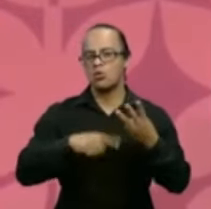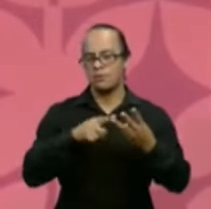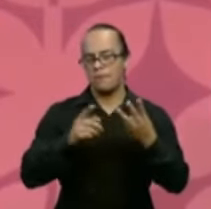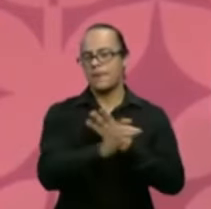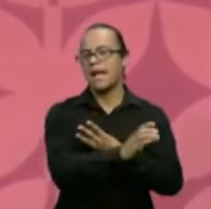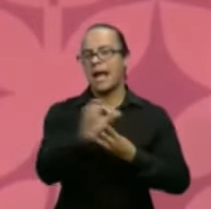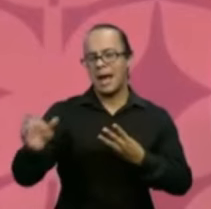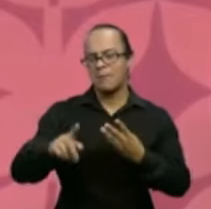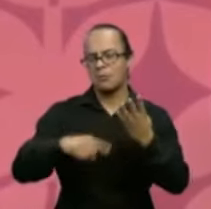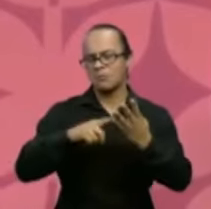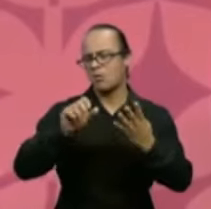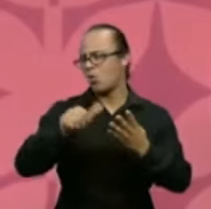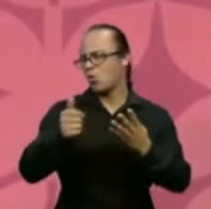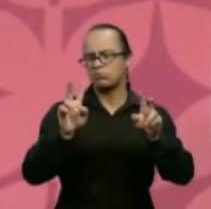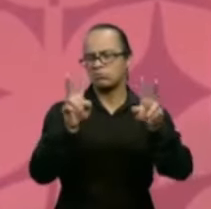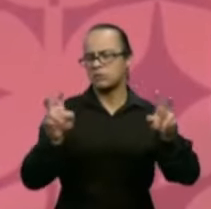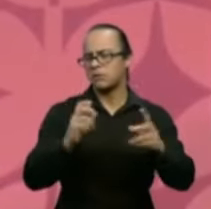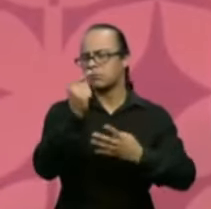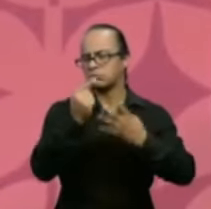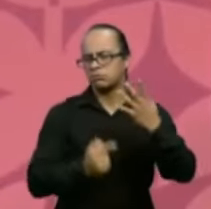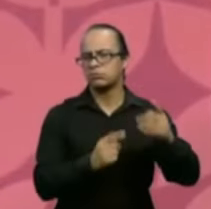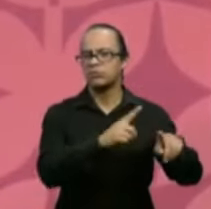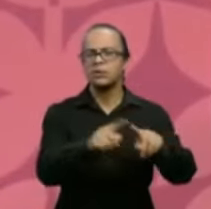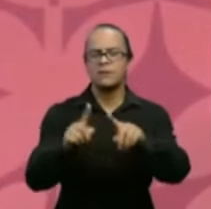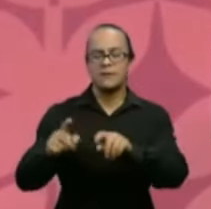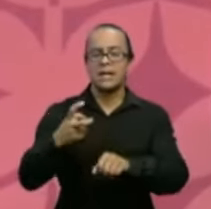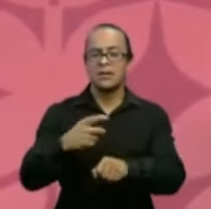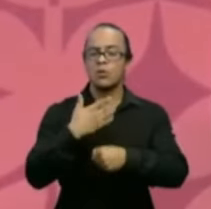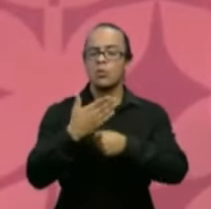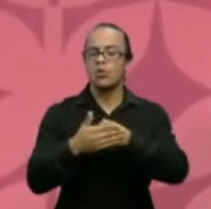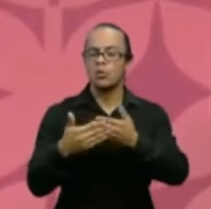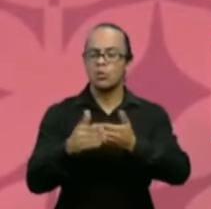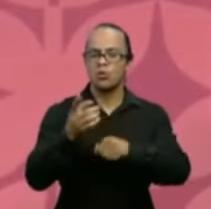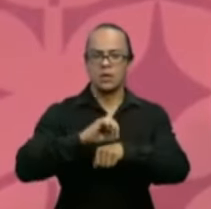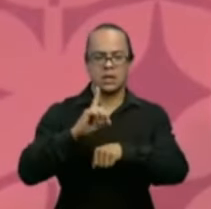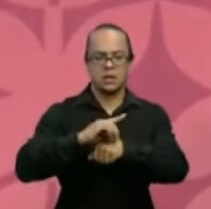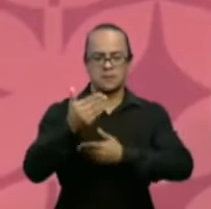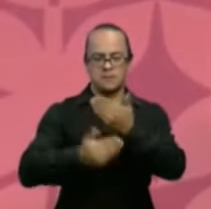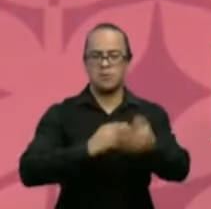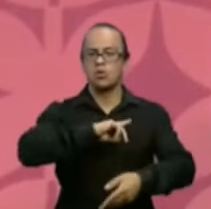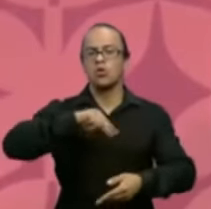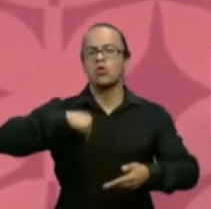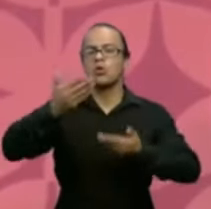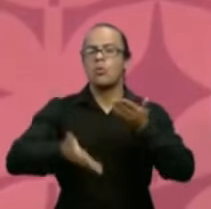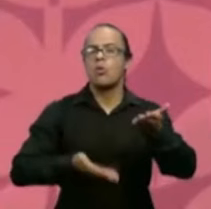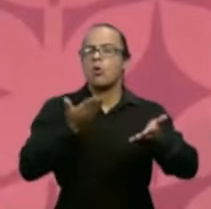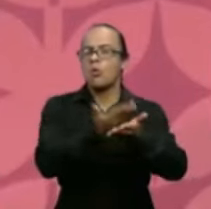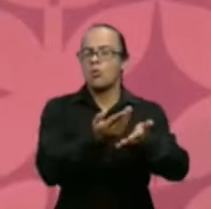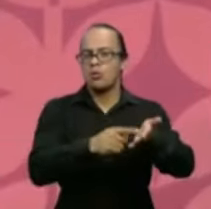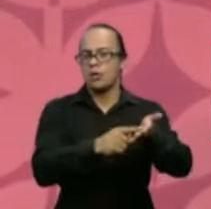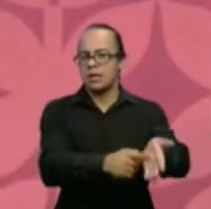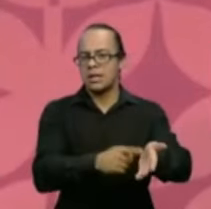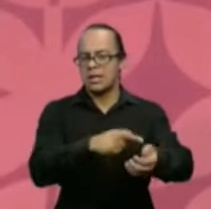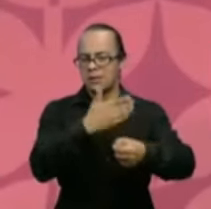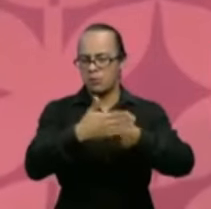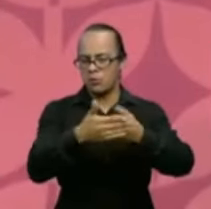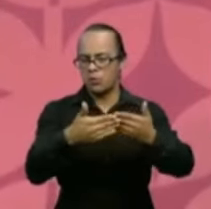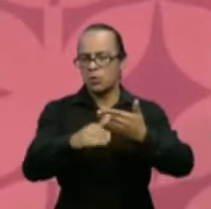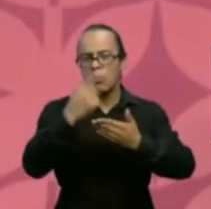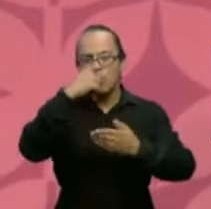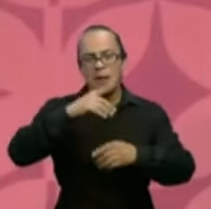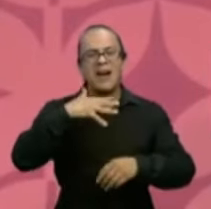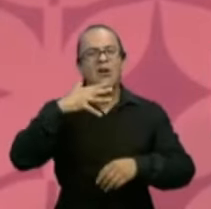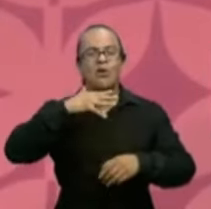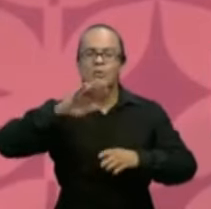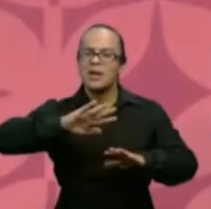campo y otros. Y quiero manifestar que en próximos días se emitirá una propuesta tendiente a acabar con la